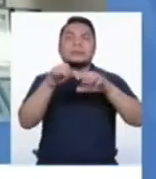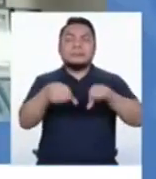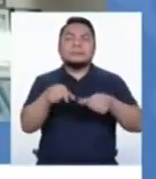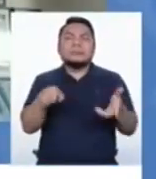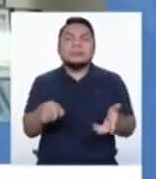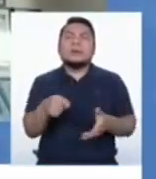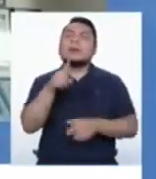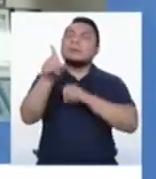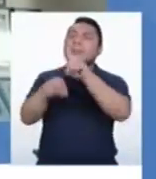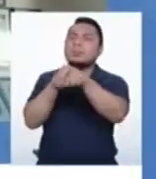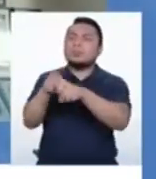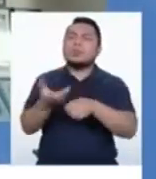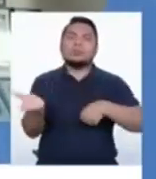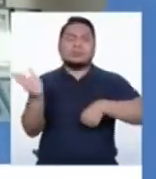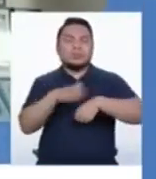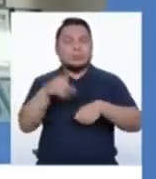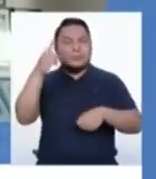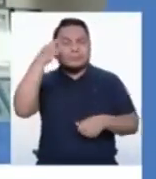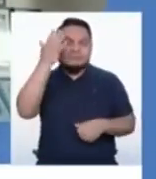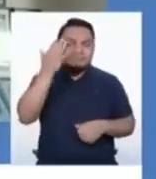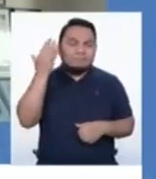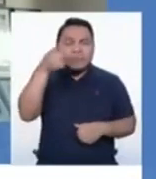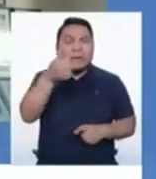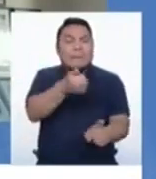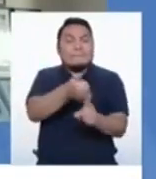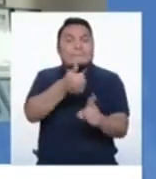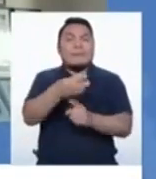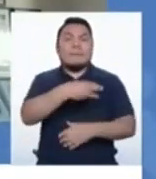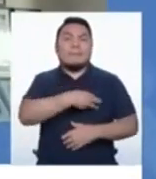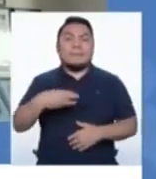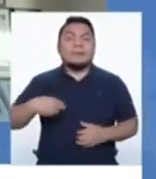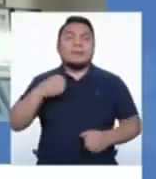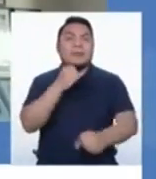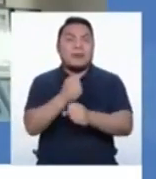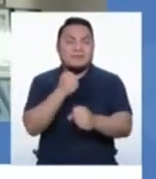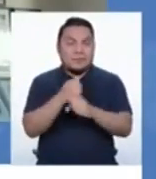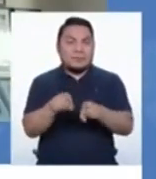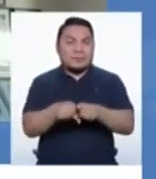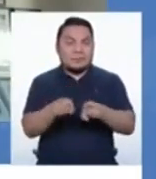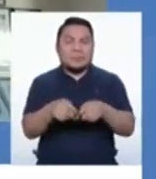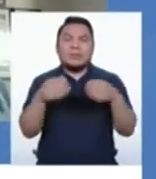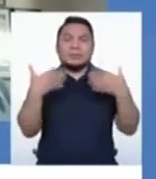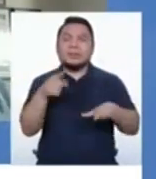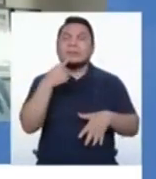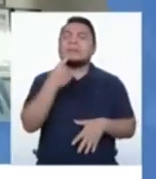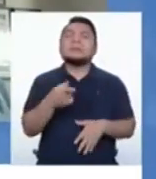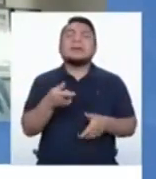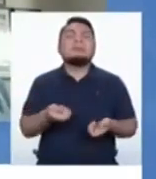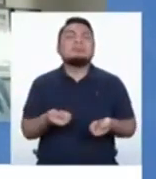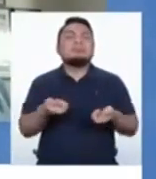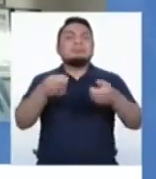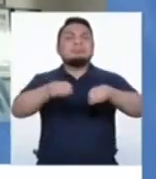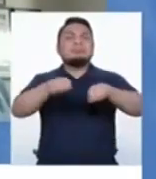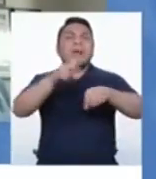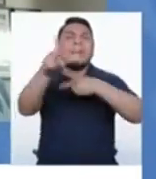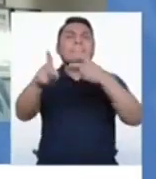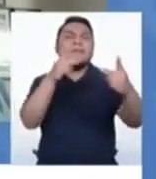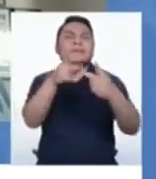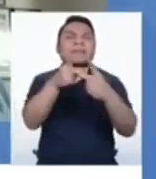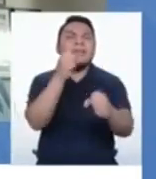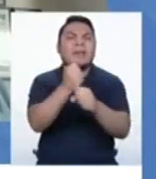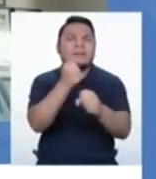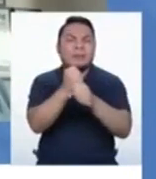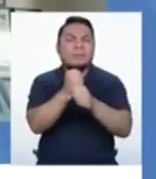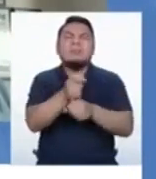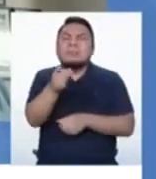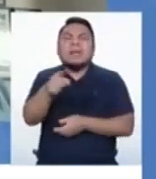las medidas que entran en evaluación, lo ha dicho la propia ministra de Trabajo, además, está la suspensión perfecta de labores. ¿A